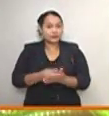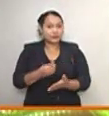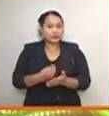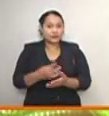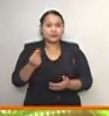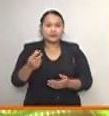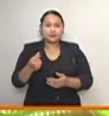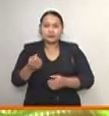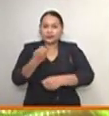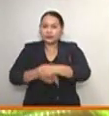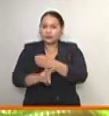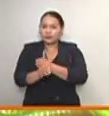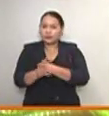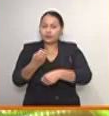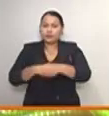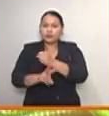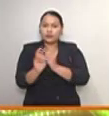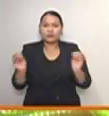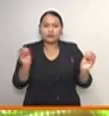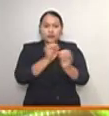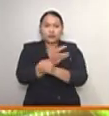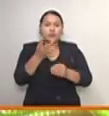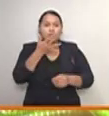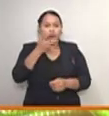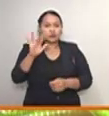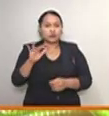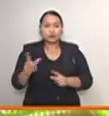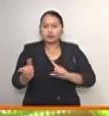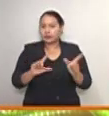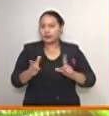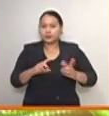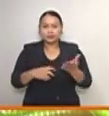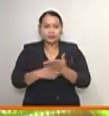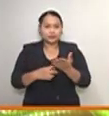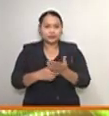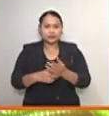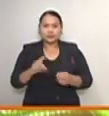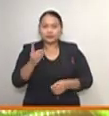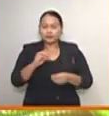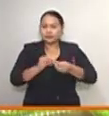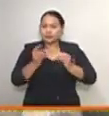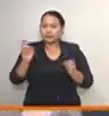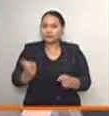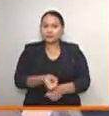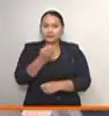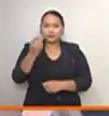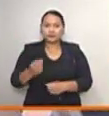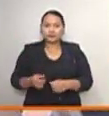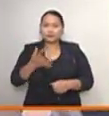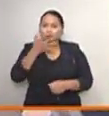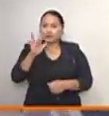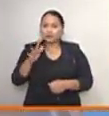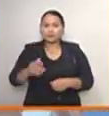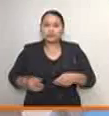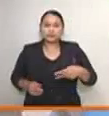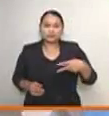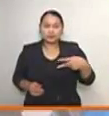con premiados y premiados mix. Así que mucha suerte con tu boleto en mano, porque nuestro primer número es, a suerte,